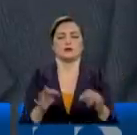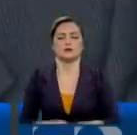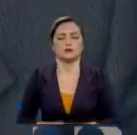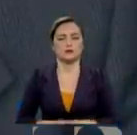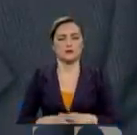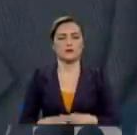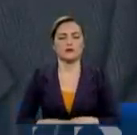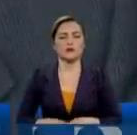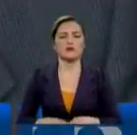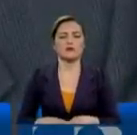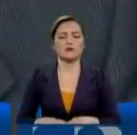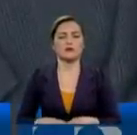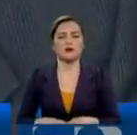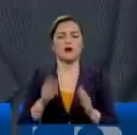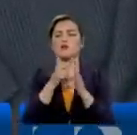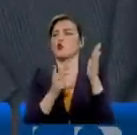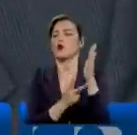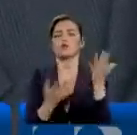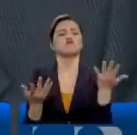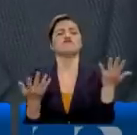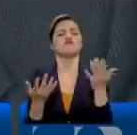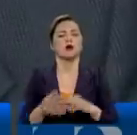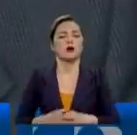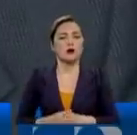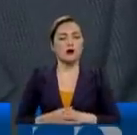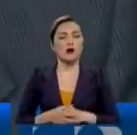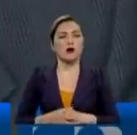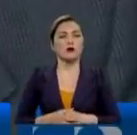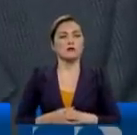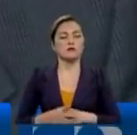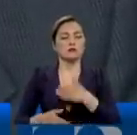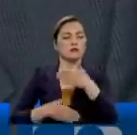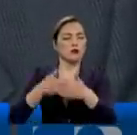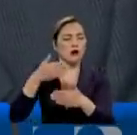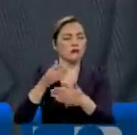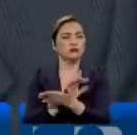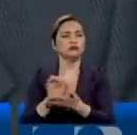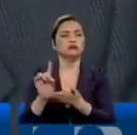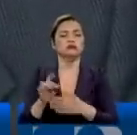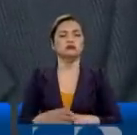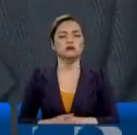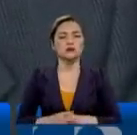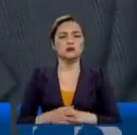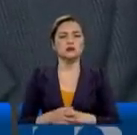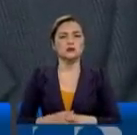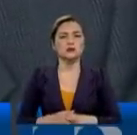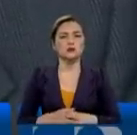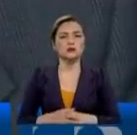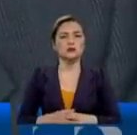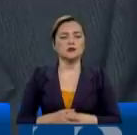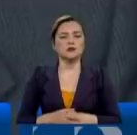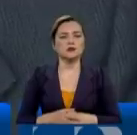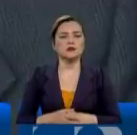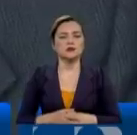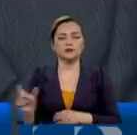Este programa se va a complementar con también, en el transcurso de las próximas semanas, un programa para entregar un